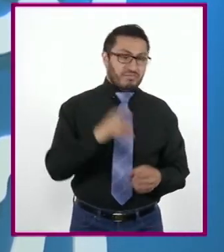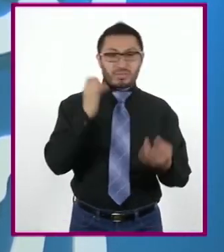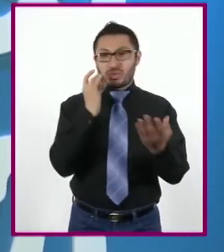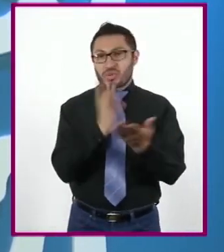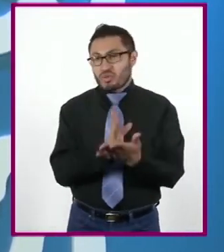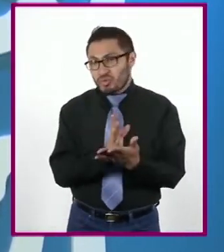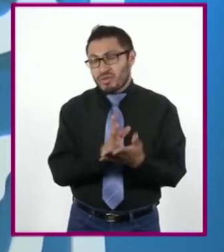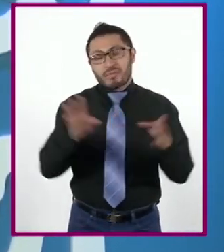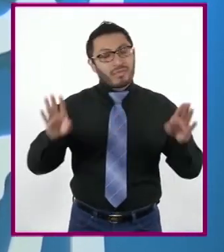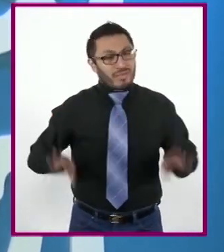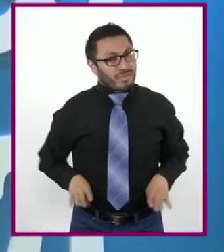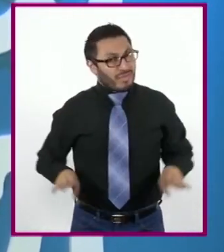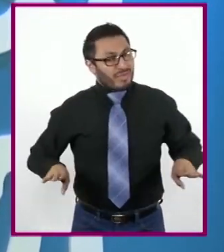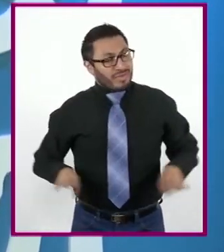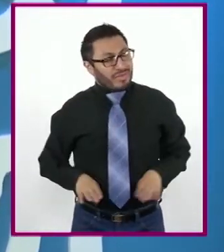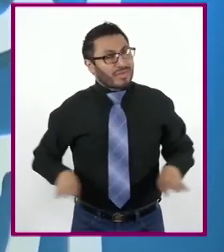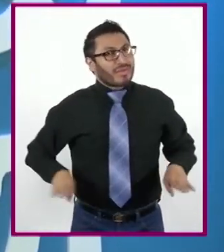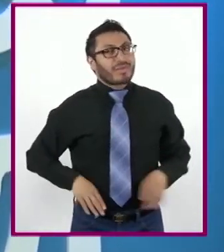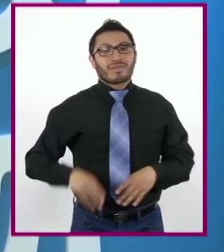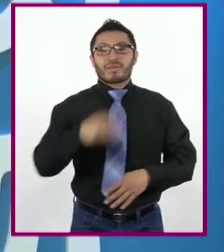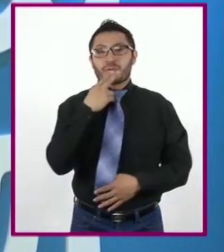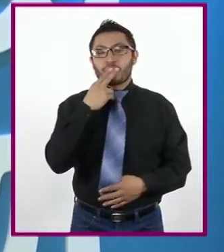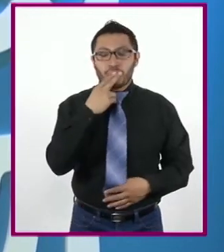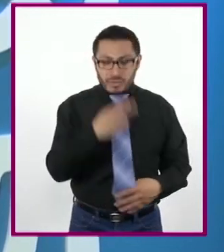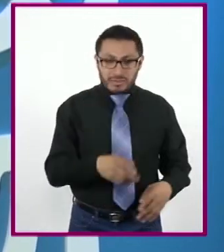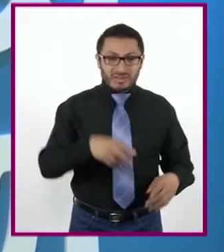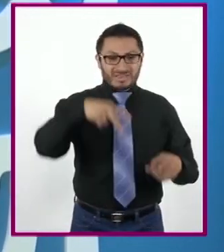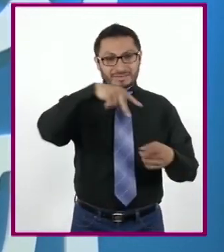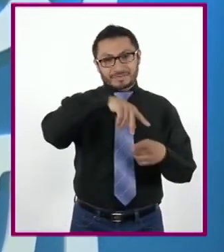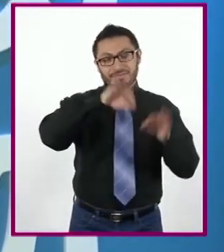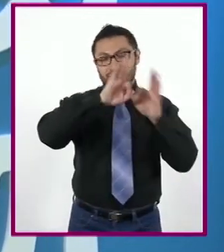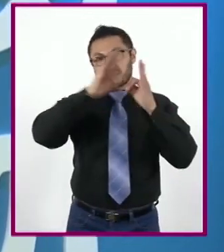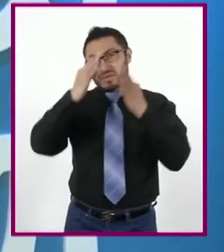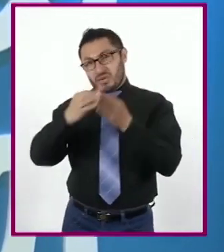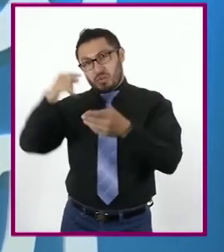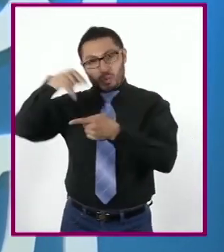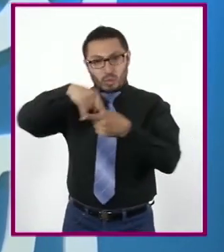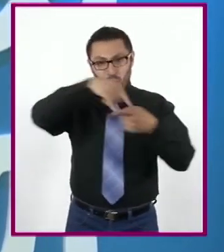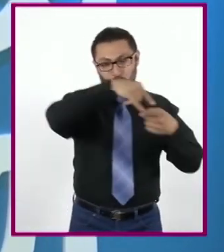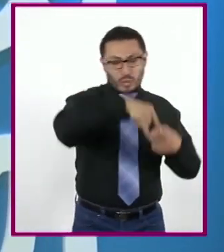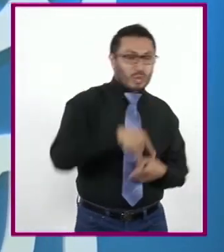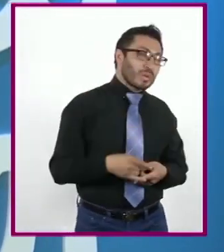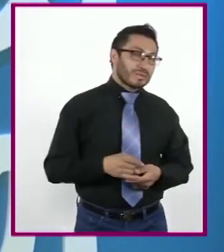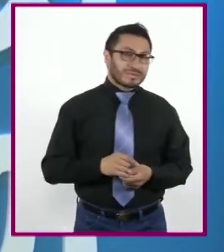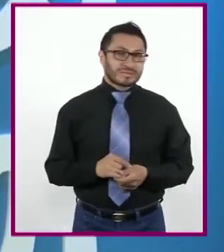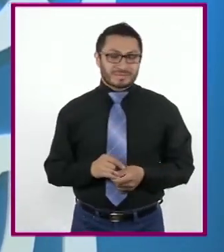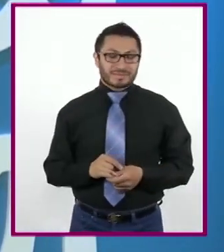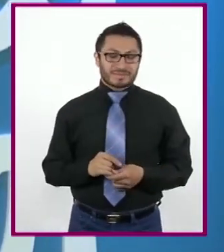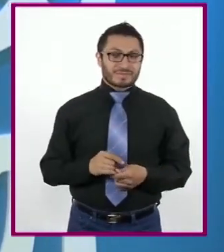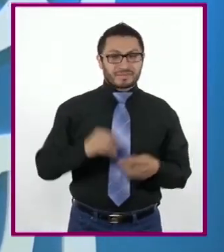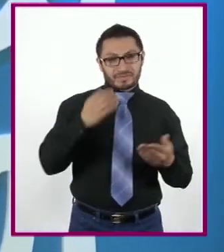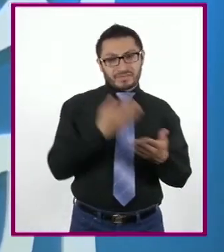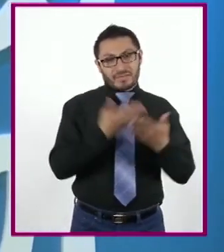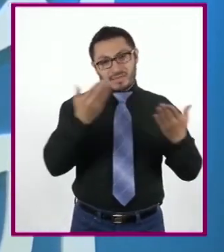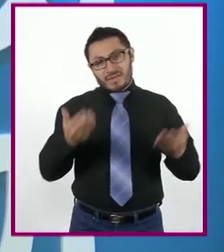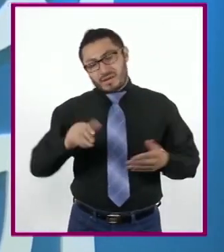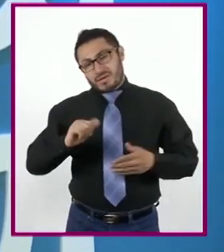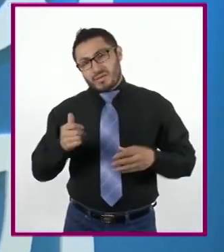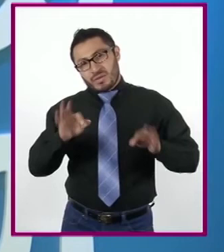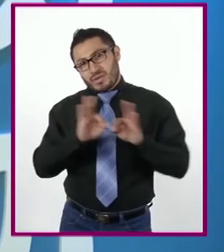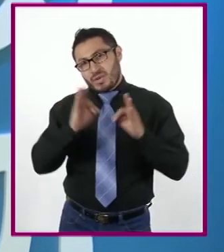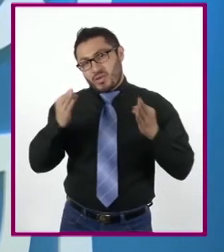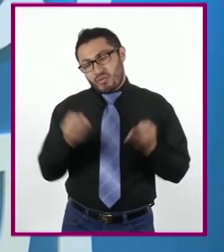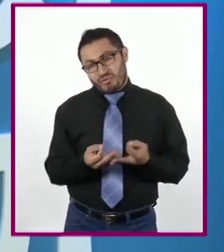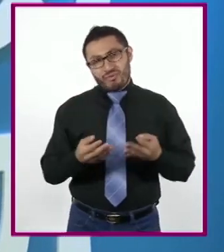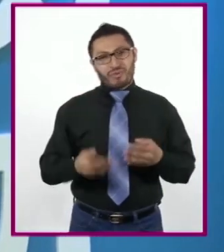las características y propiedades de los cuadriláteros? Veamos otra situación